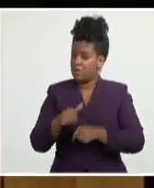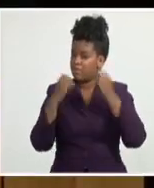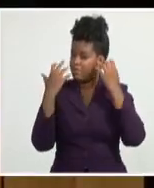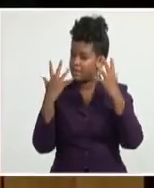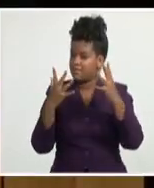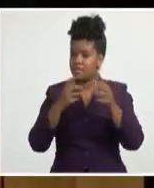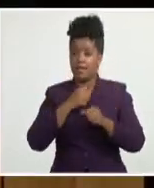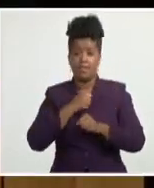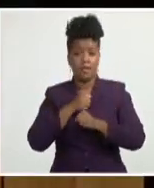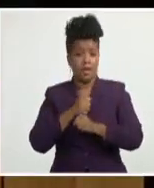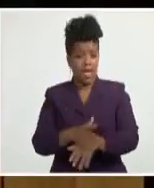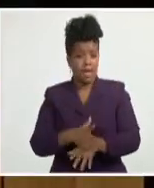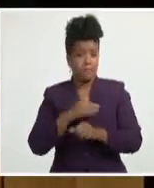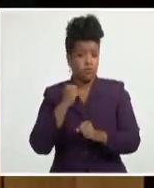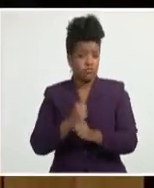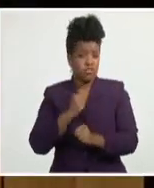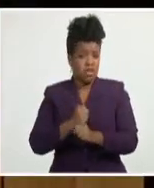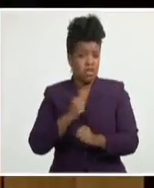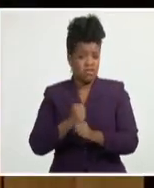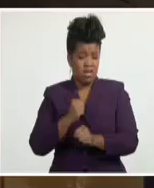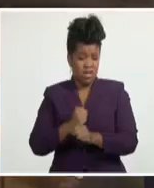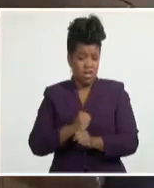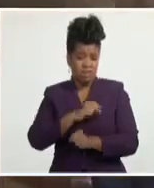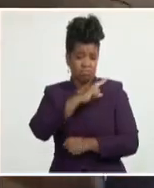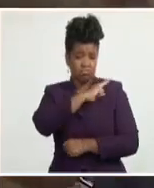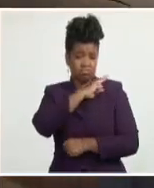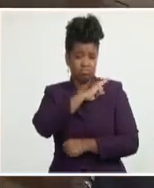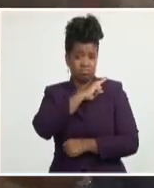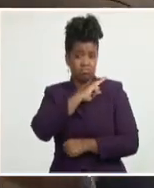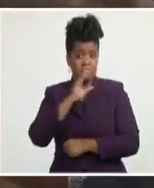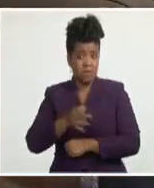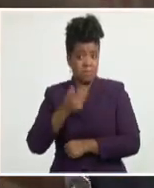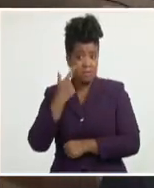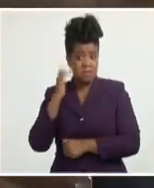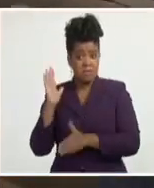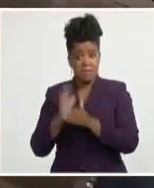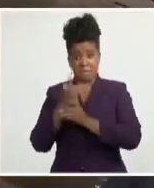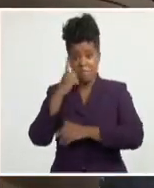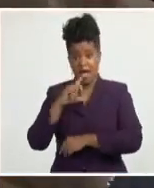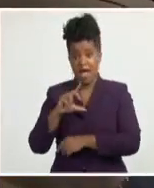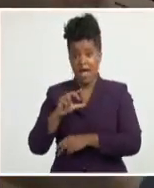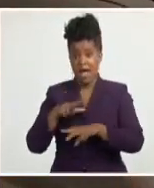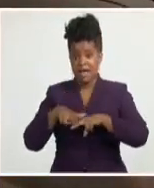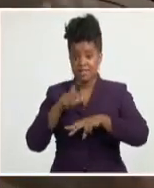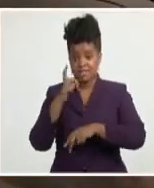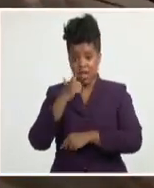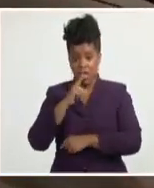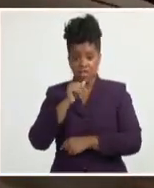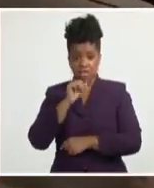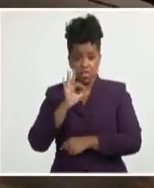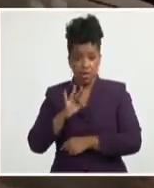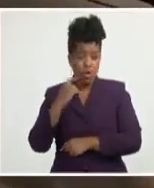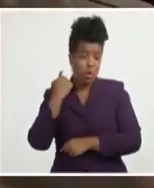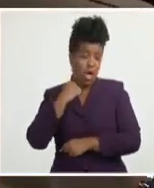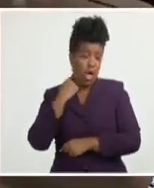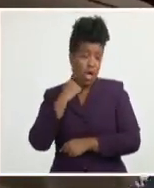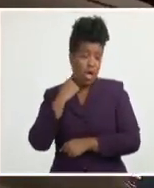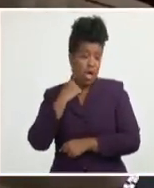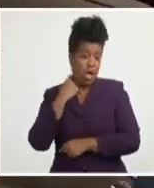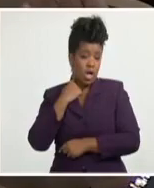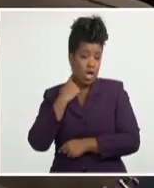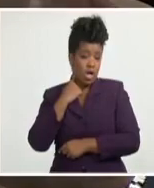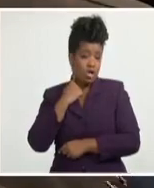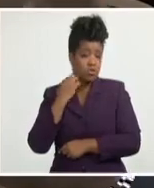ejemplo y lealtad del comandante del Ejército Rebelde, José Ramón Machado Ventura, quien durante decenas de años llevó sobre